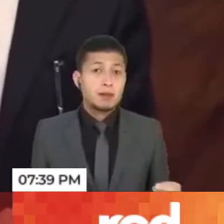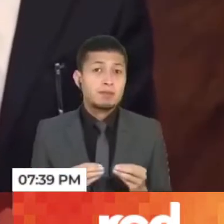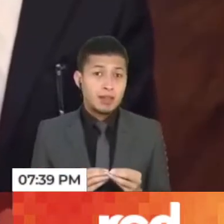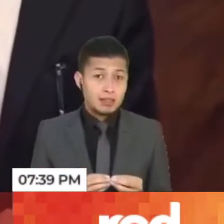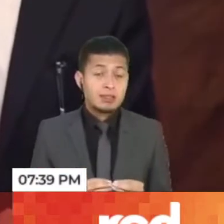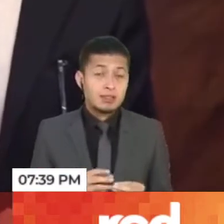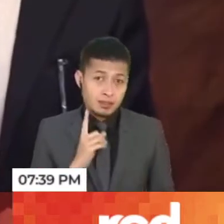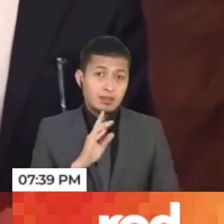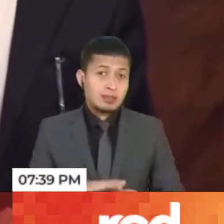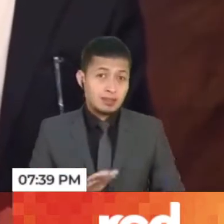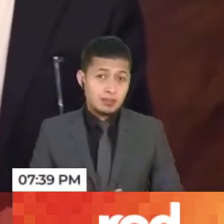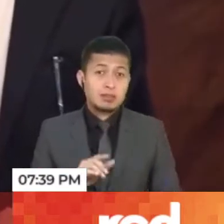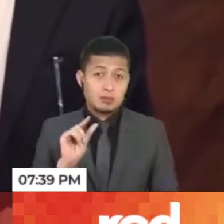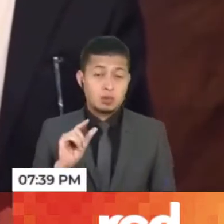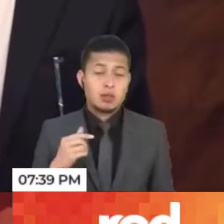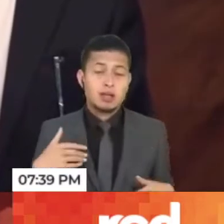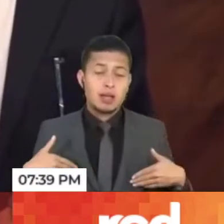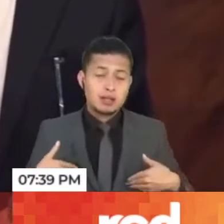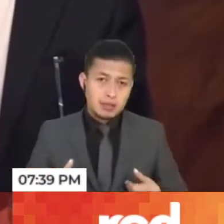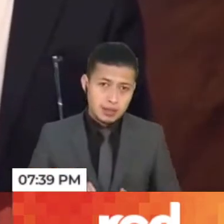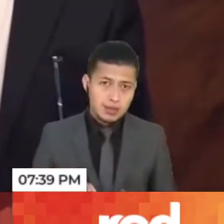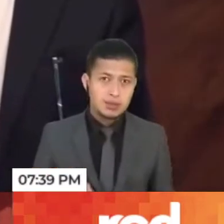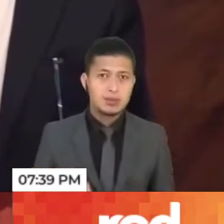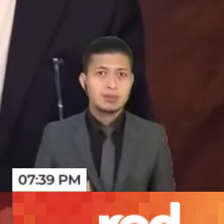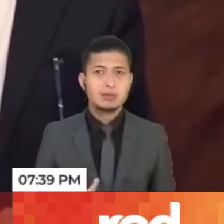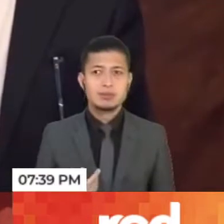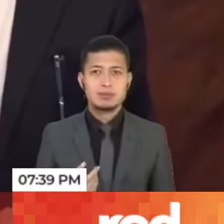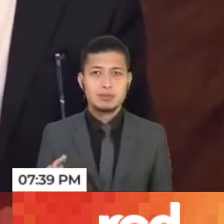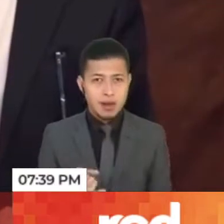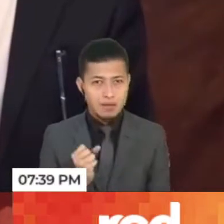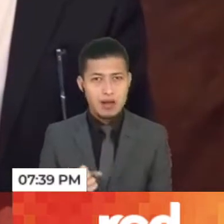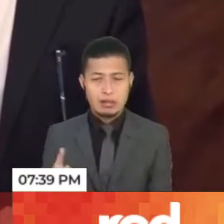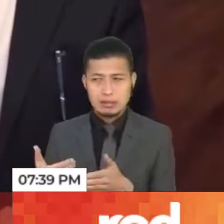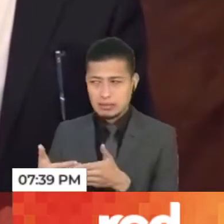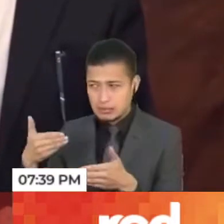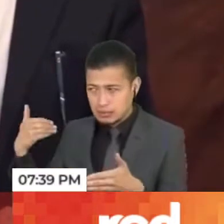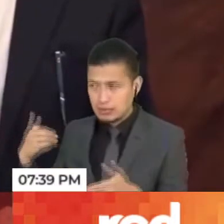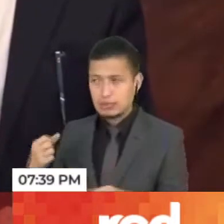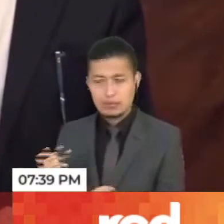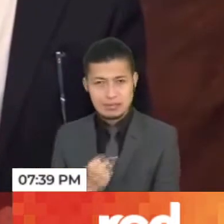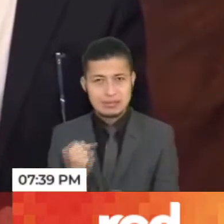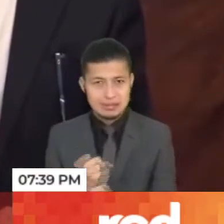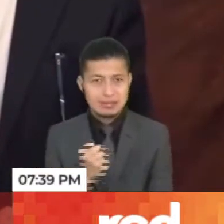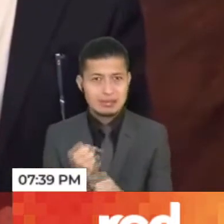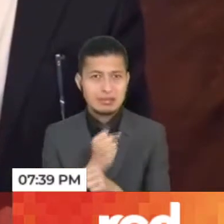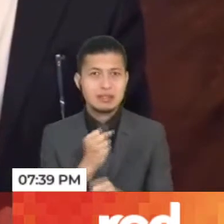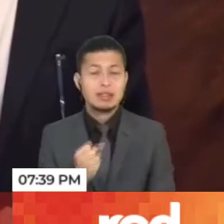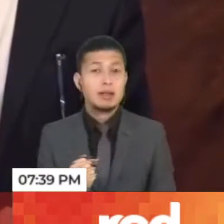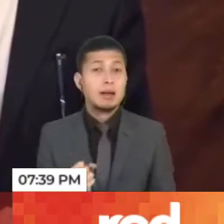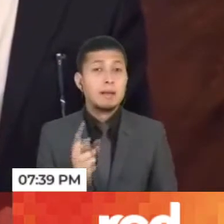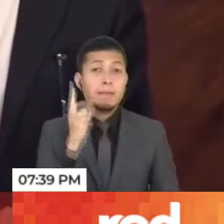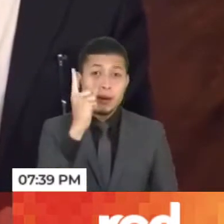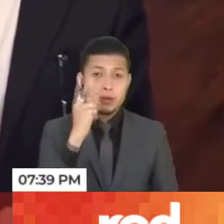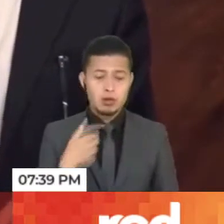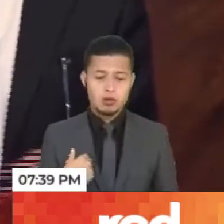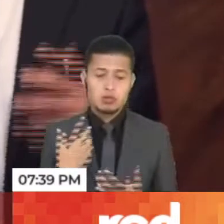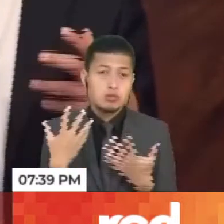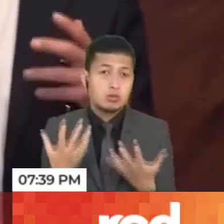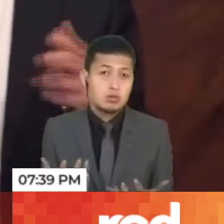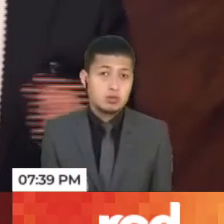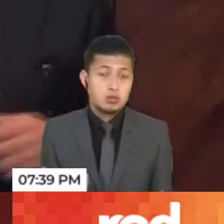cansado digamos de alguna manera con todo el trabajo que se ha hecho me dedicaré en principio a hacer